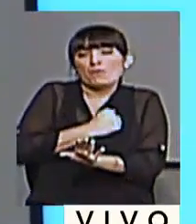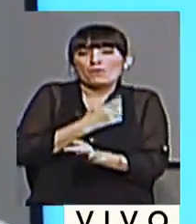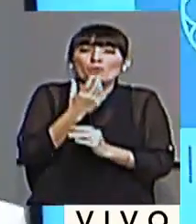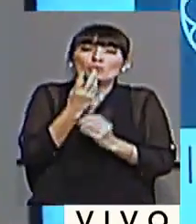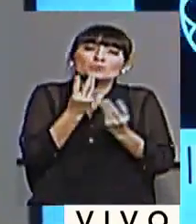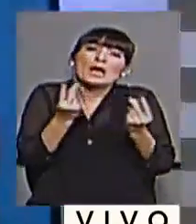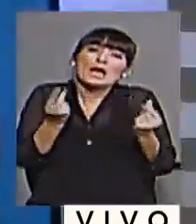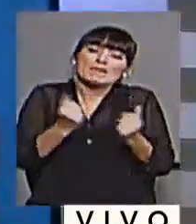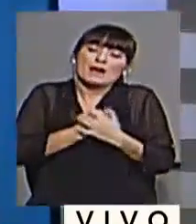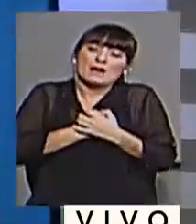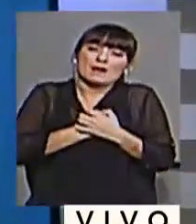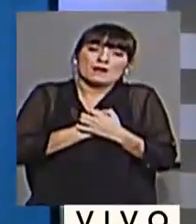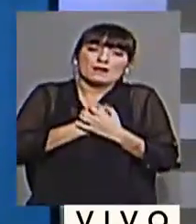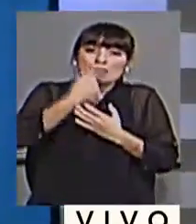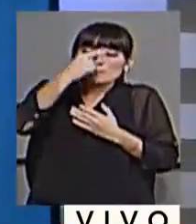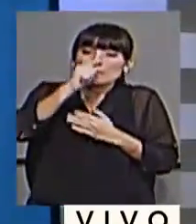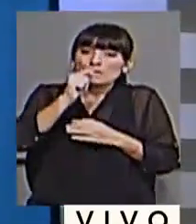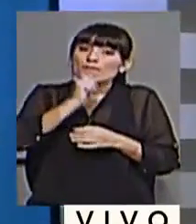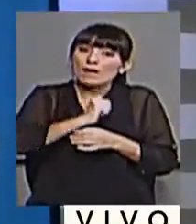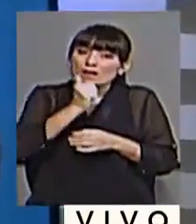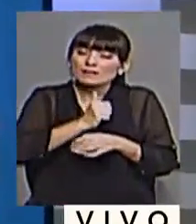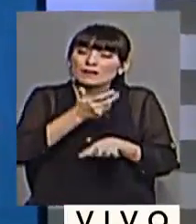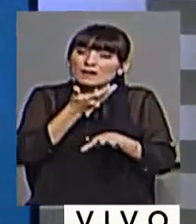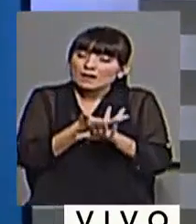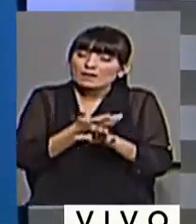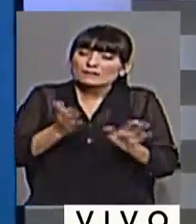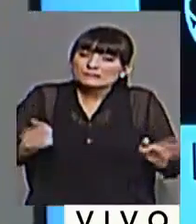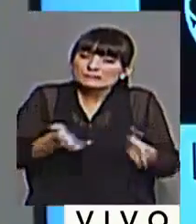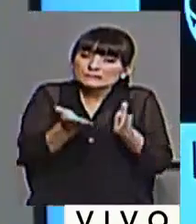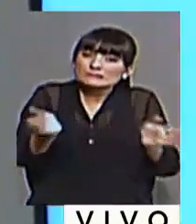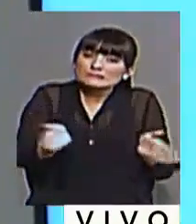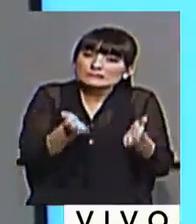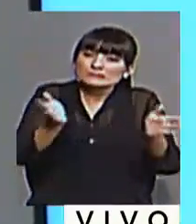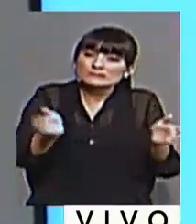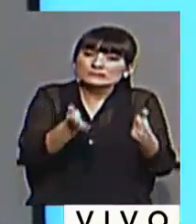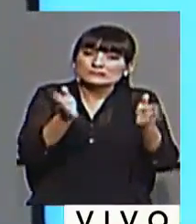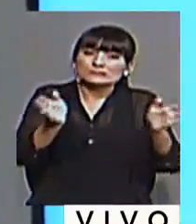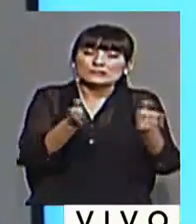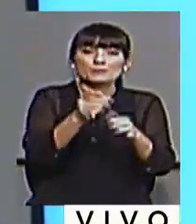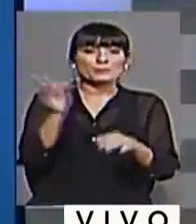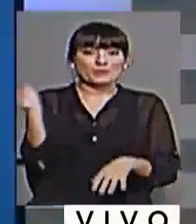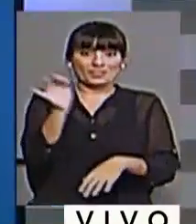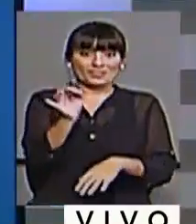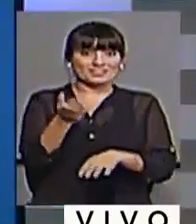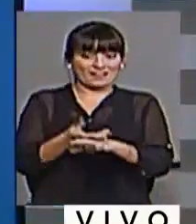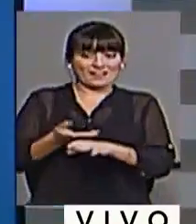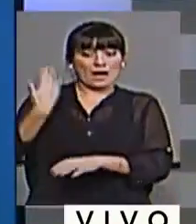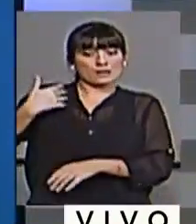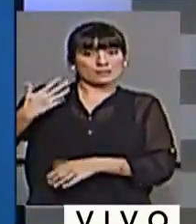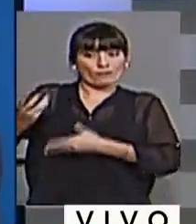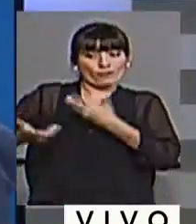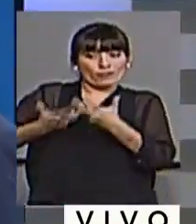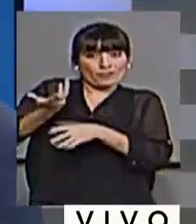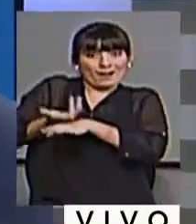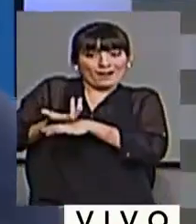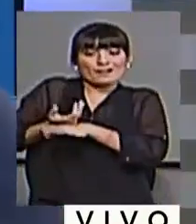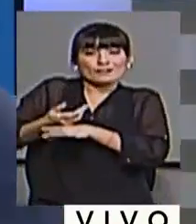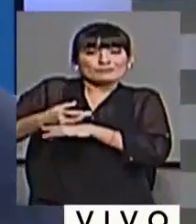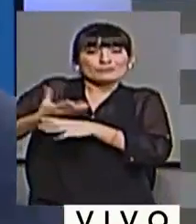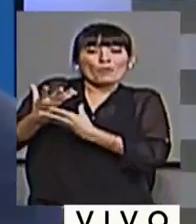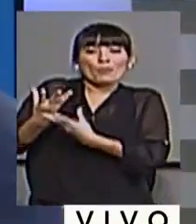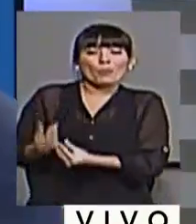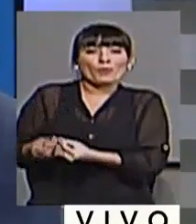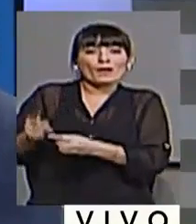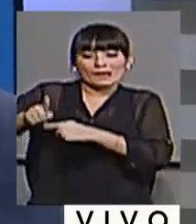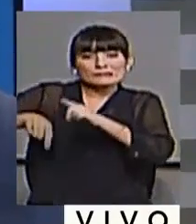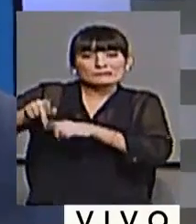tenue. Pero que hay que alimentarlo y mantenerlo. Donde hubo fuego, en aras de la cenizas quedan. Primera cosa. Así es. Segundo, el amor no es más